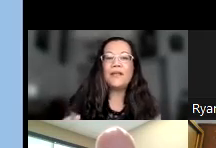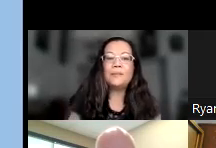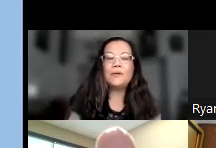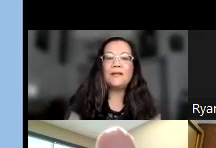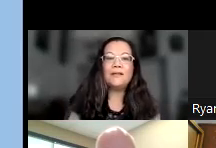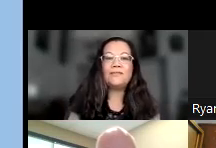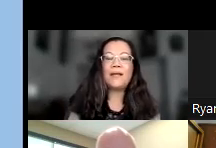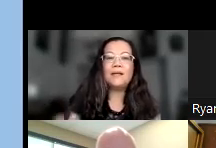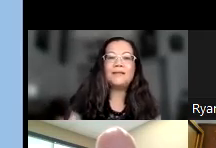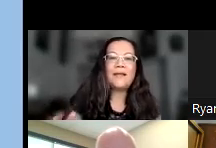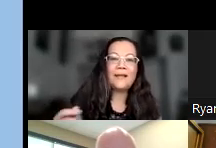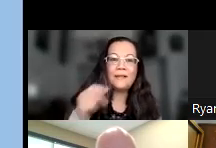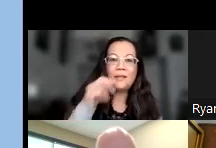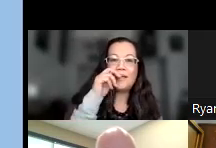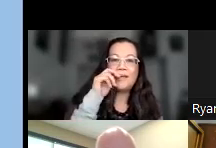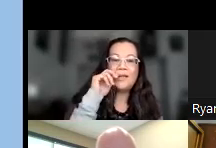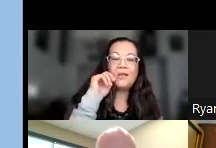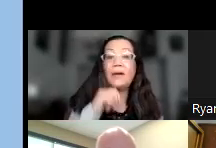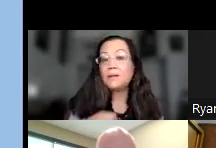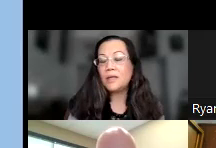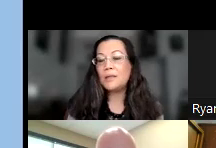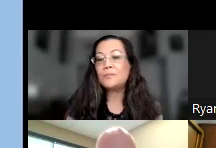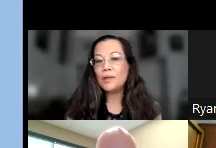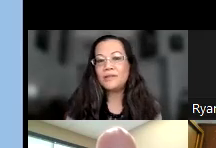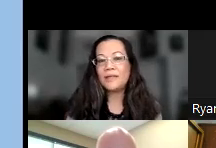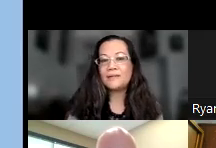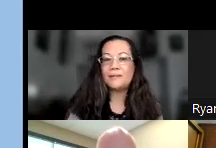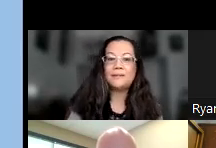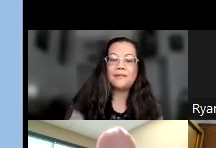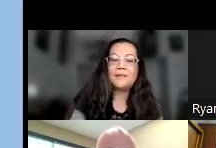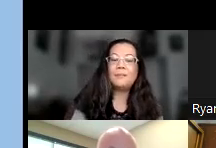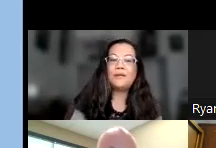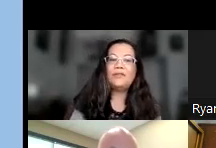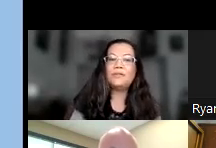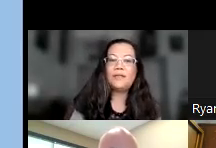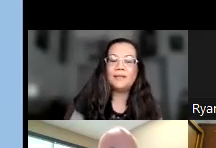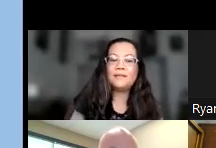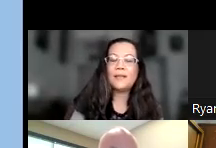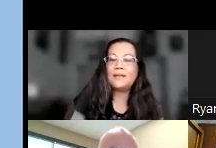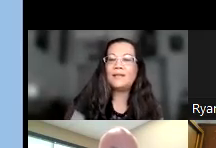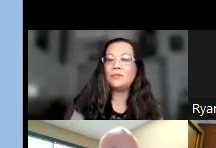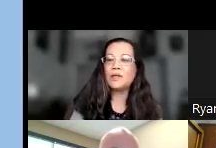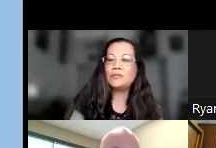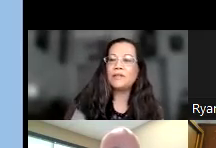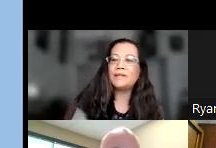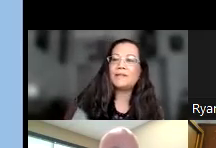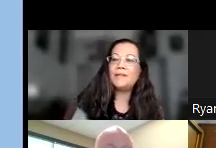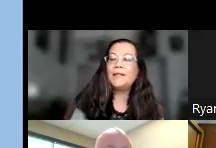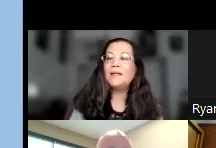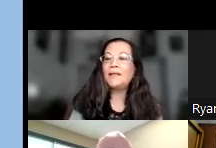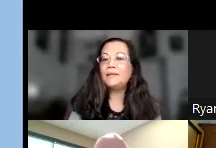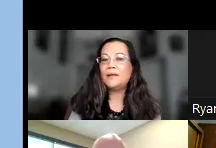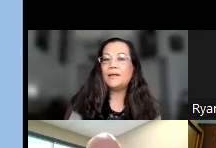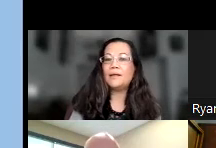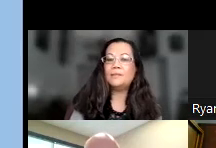año. Entonces ya fueron aprobadas y algunas de estas han tenido un proyecto de subvención desde los años